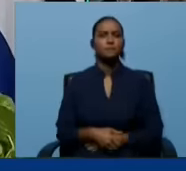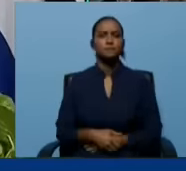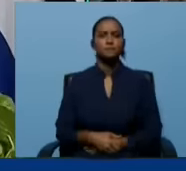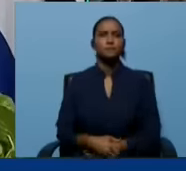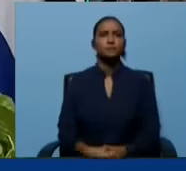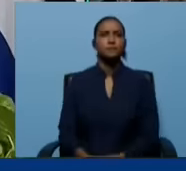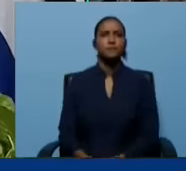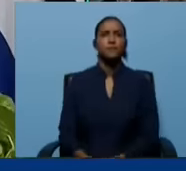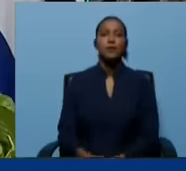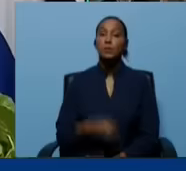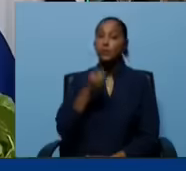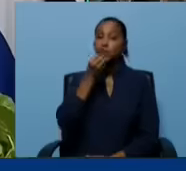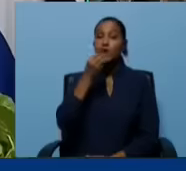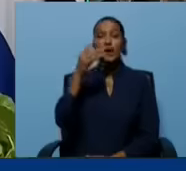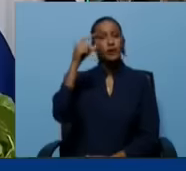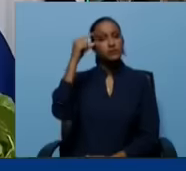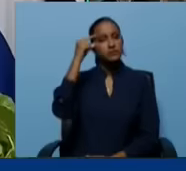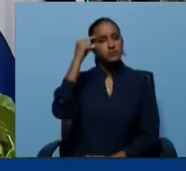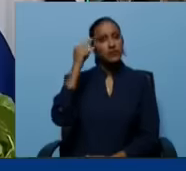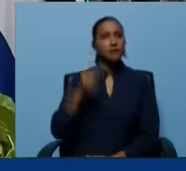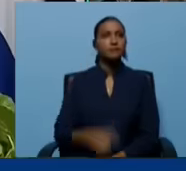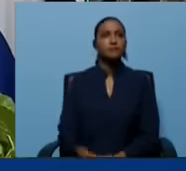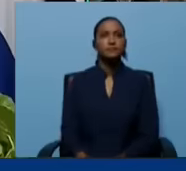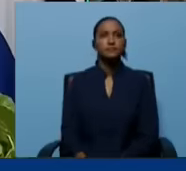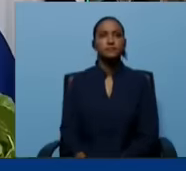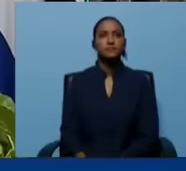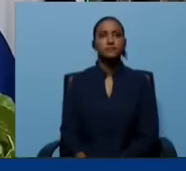buenos días, hermano